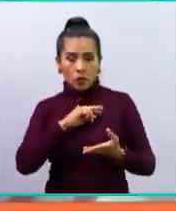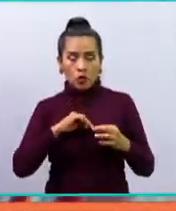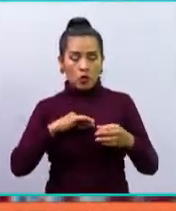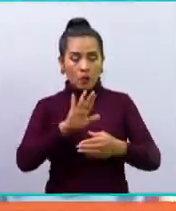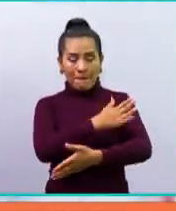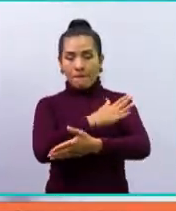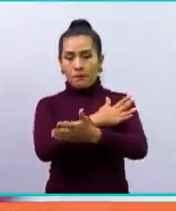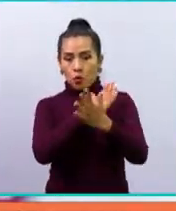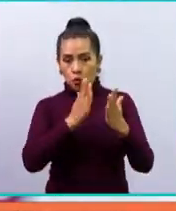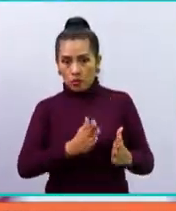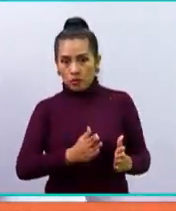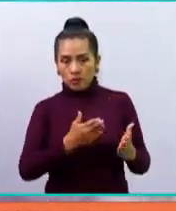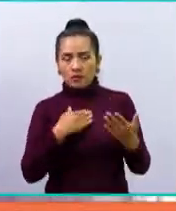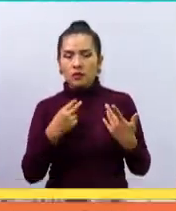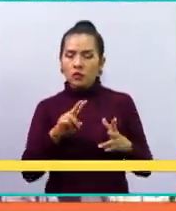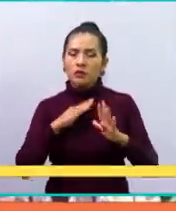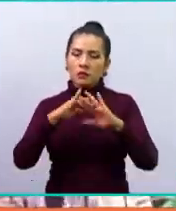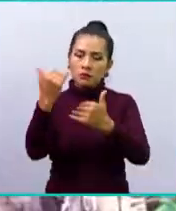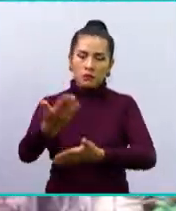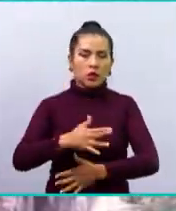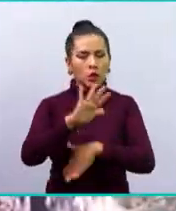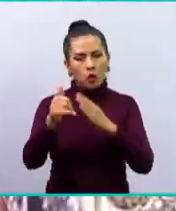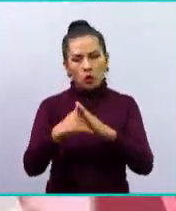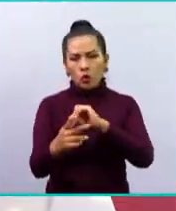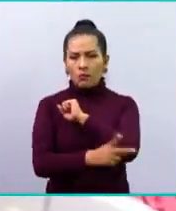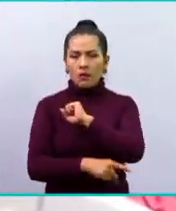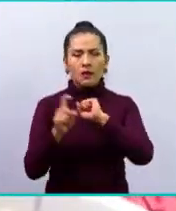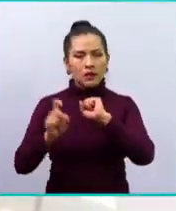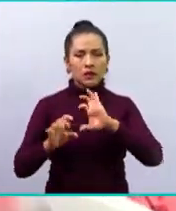unidad de nuestro país, llamamos también para que